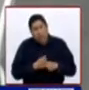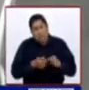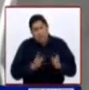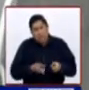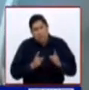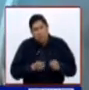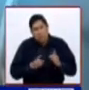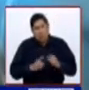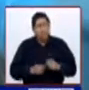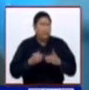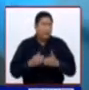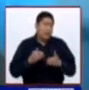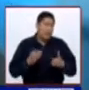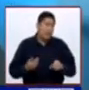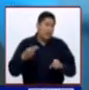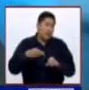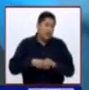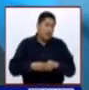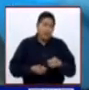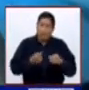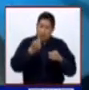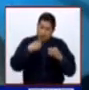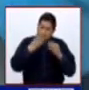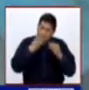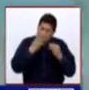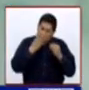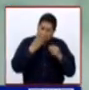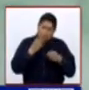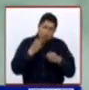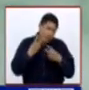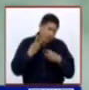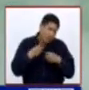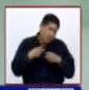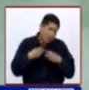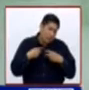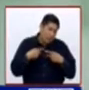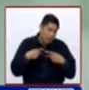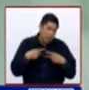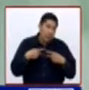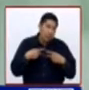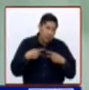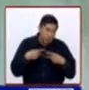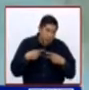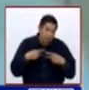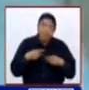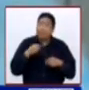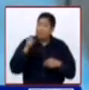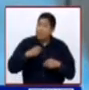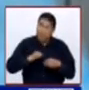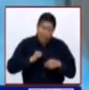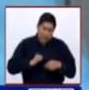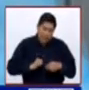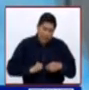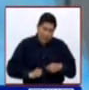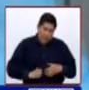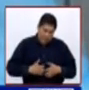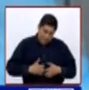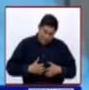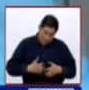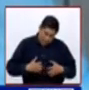bueno, antes de su ingreso a terapia intensiva empezaba a tener bastante dificultad respiratoria. Tuvo que ser intervenida, la operaron